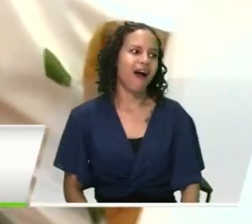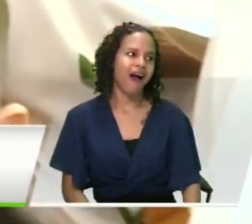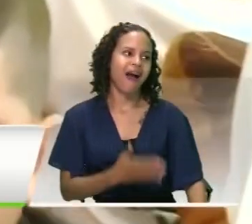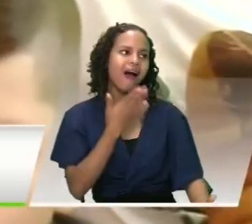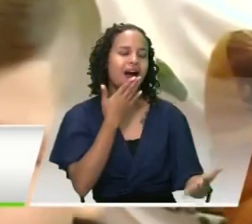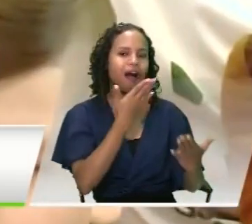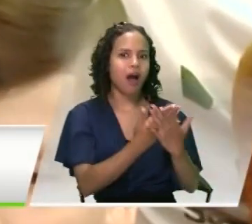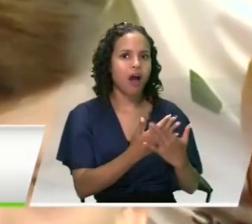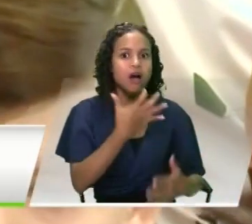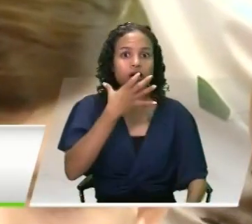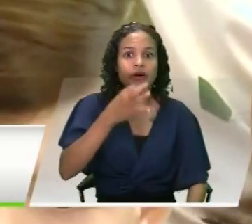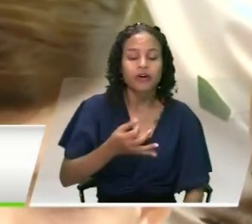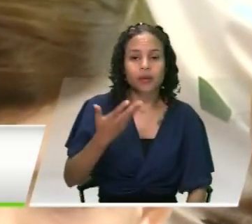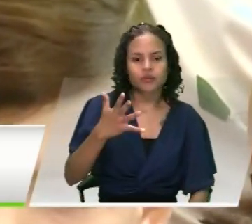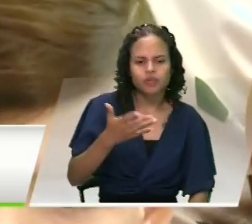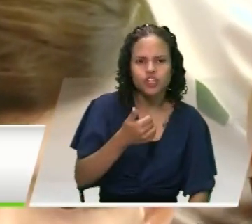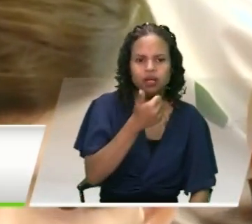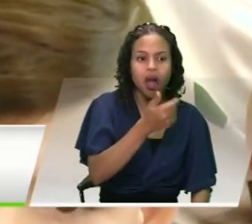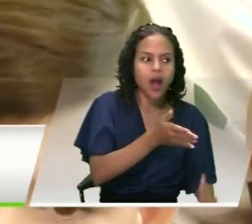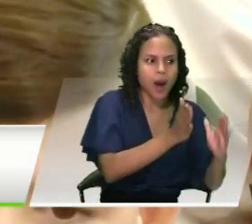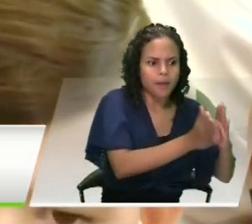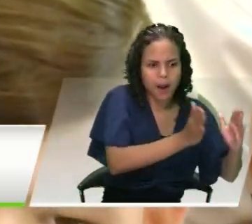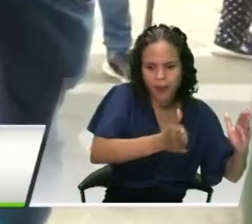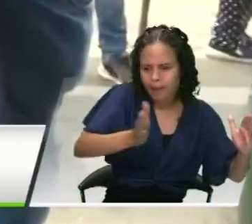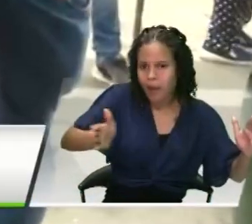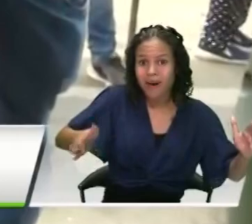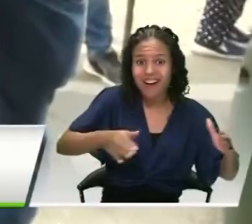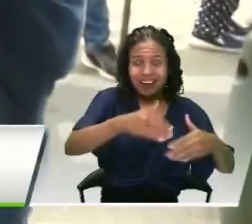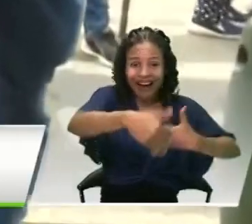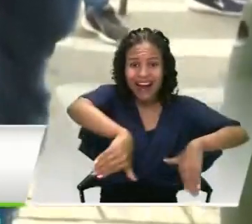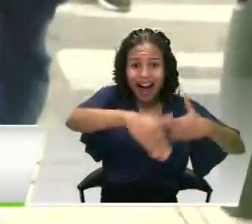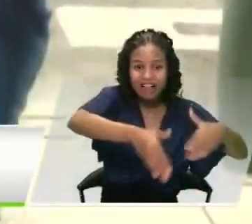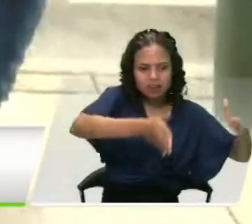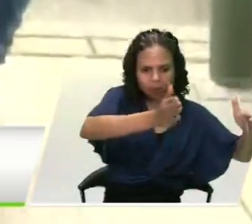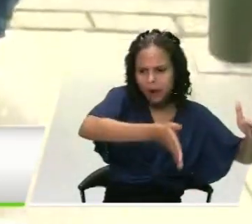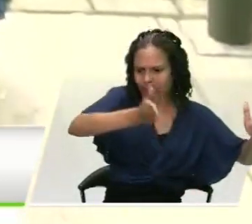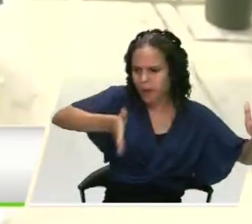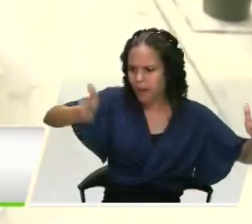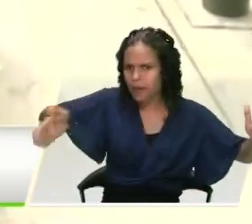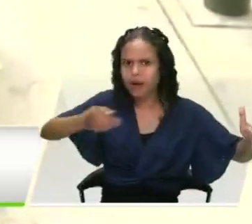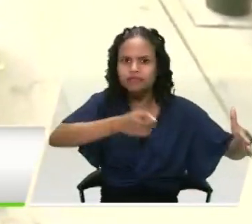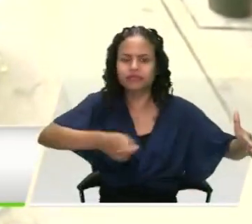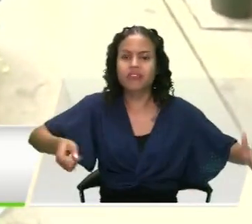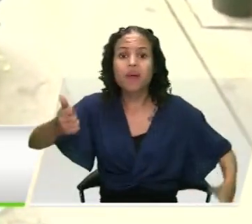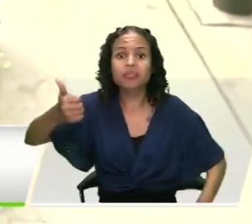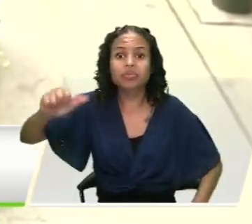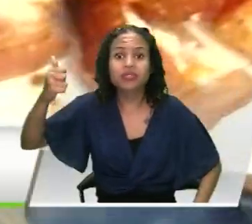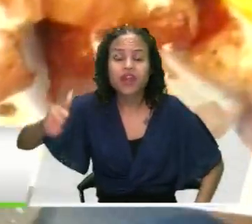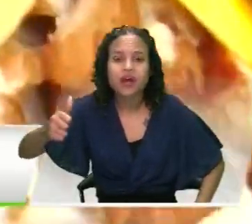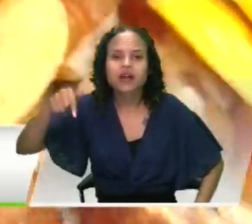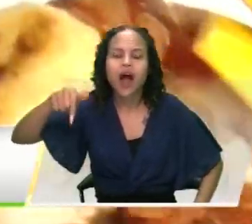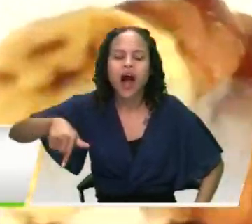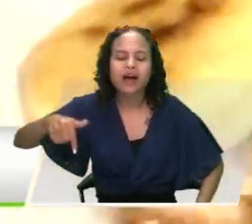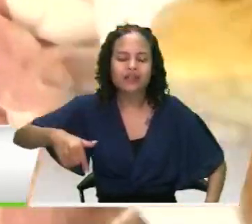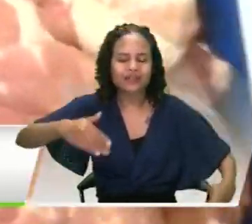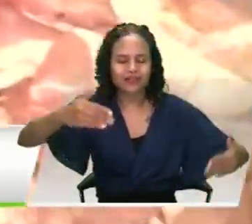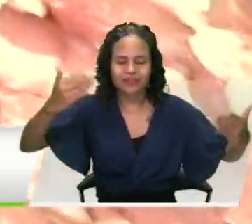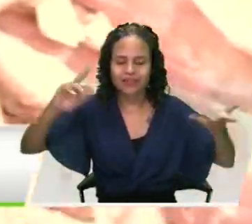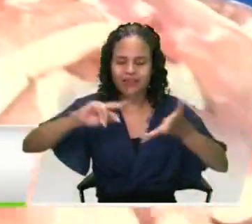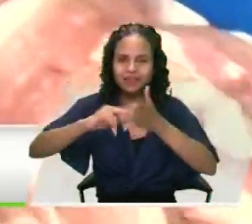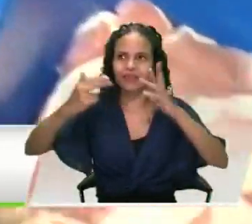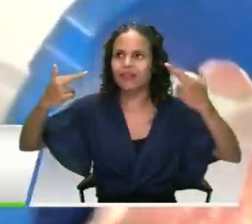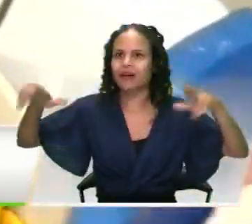de 10 cuadras del municipio de Itagüí que se encuentran cerradas con actividades lúdicas, recreativas, con toda tipo de